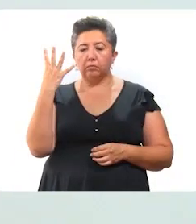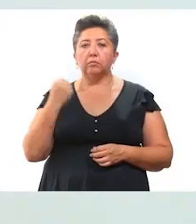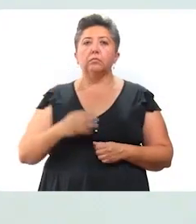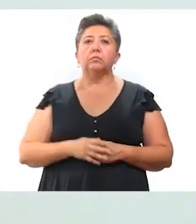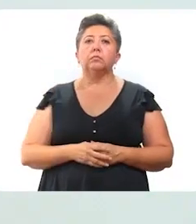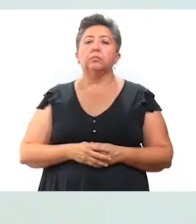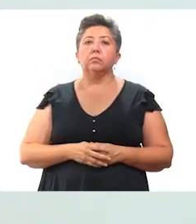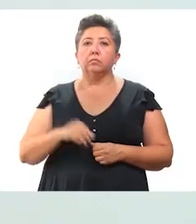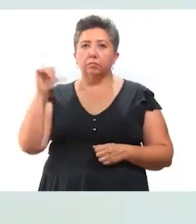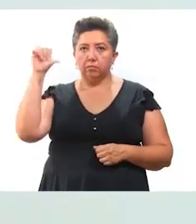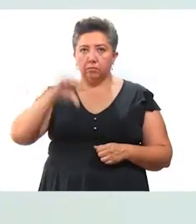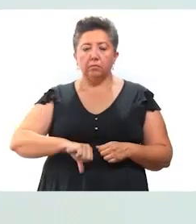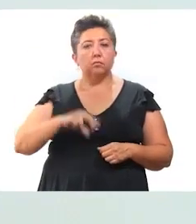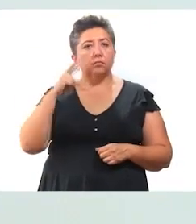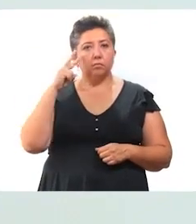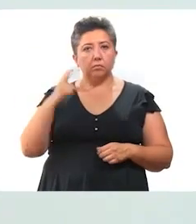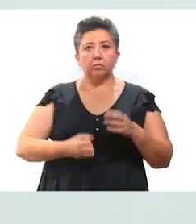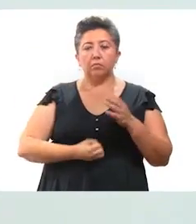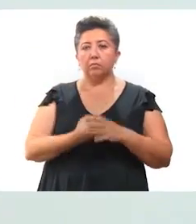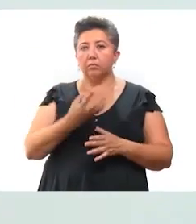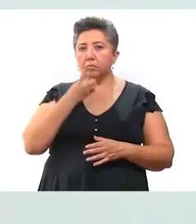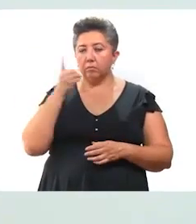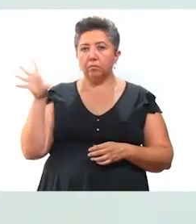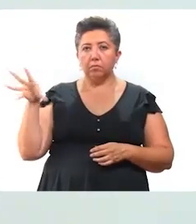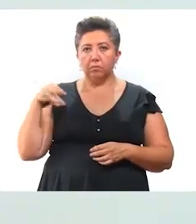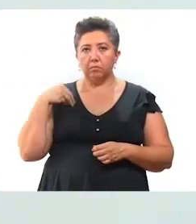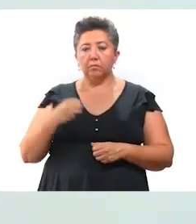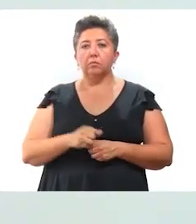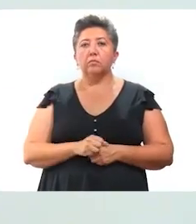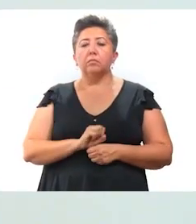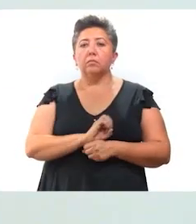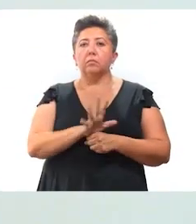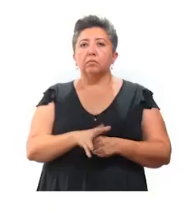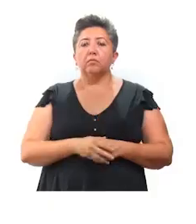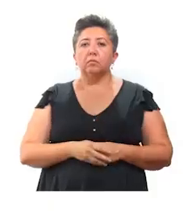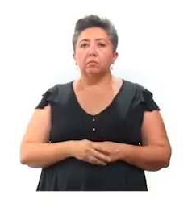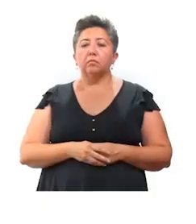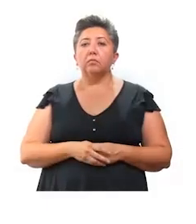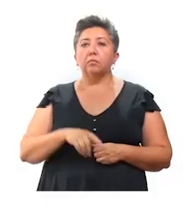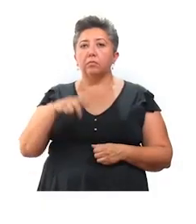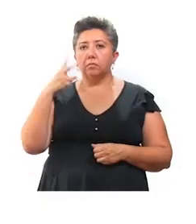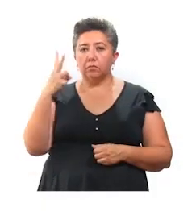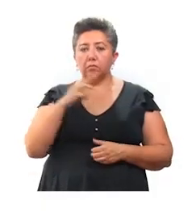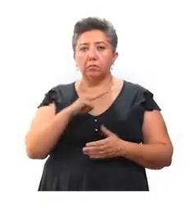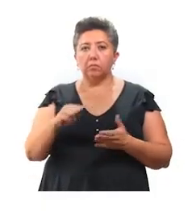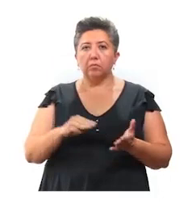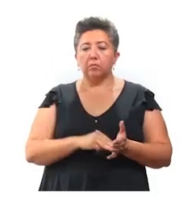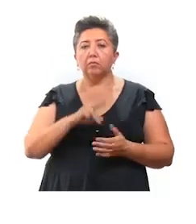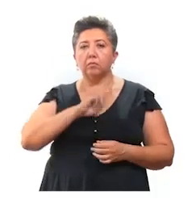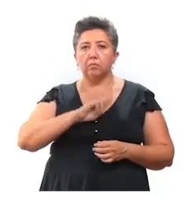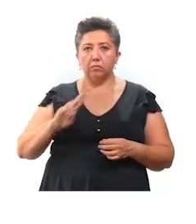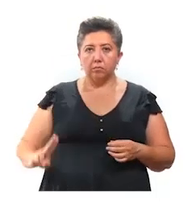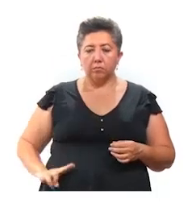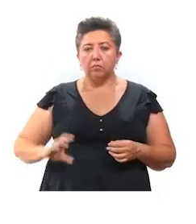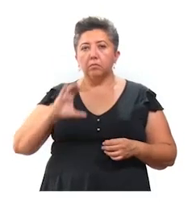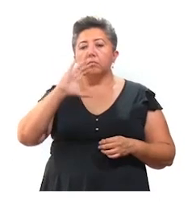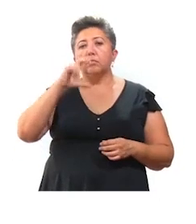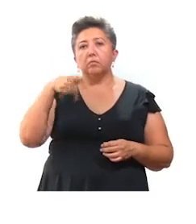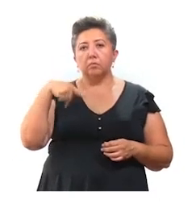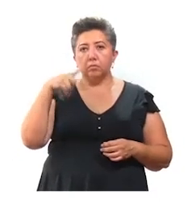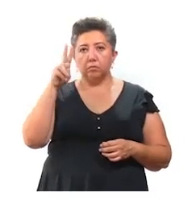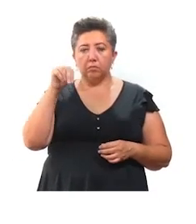109.529. Hoy se detectaron nuevos contagios de coronavirus, 2 en Mérida, 1 en Humán,